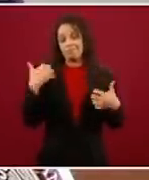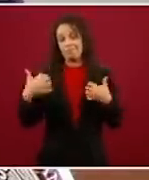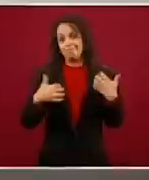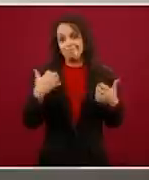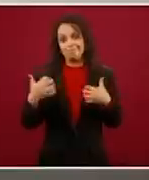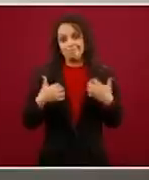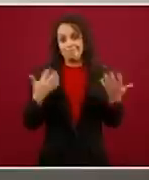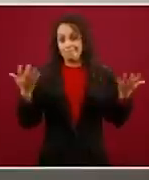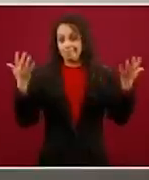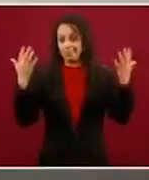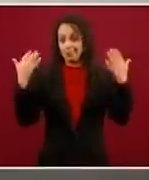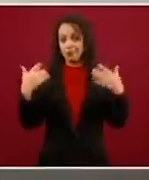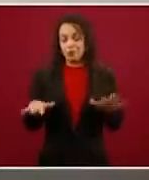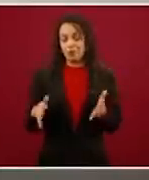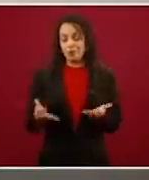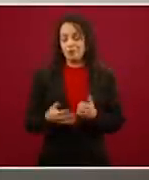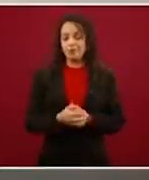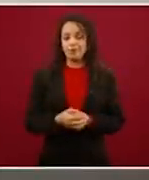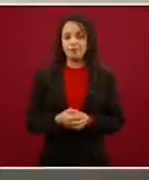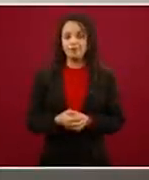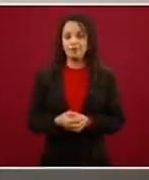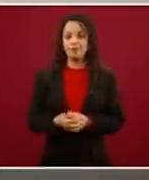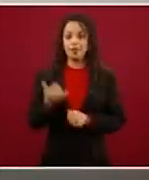Y muchos de ellos,